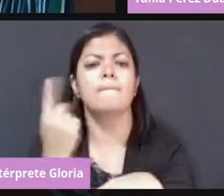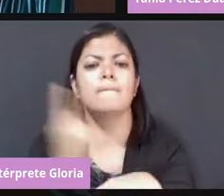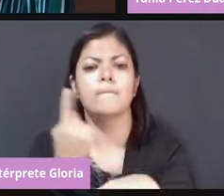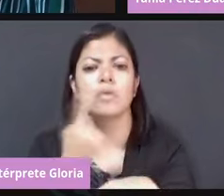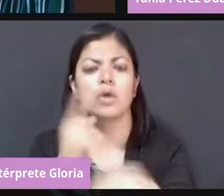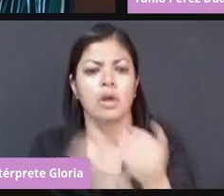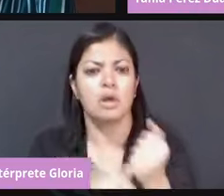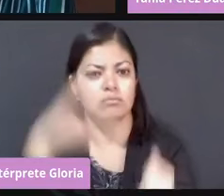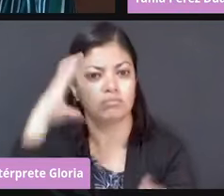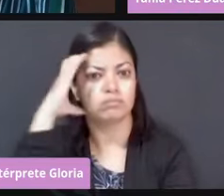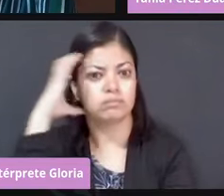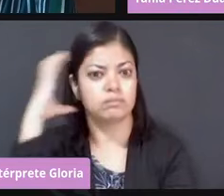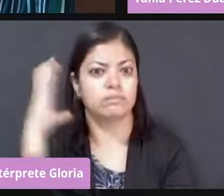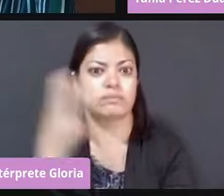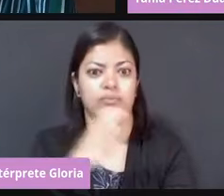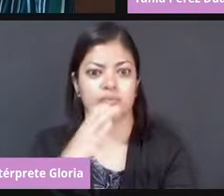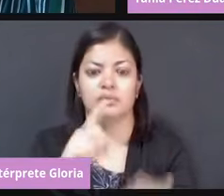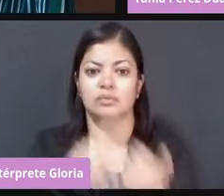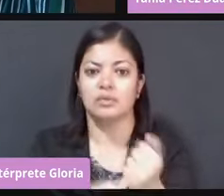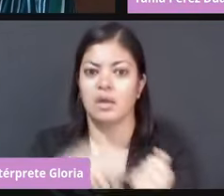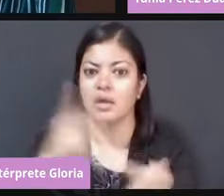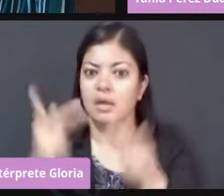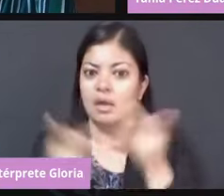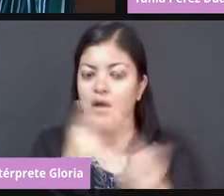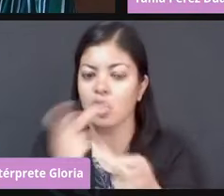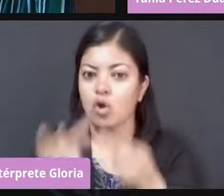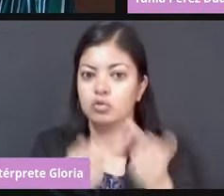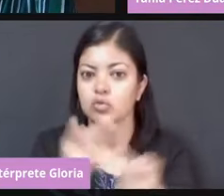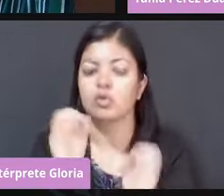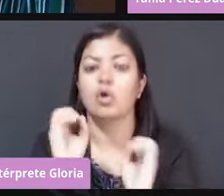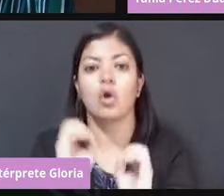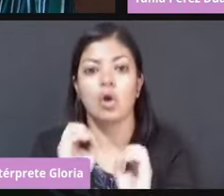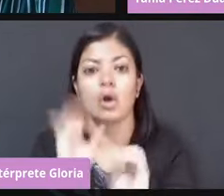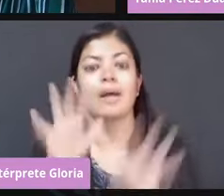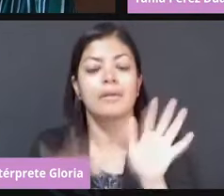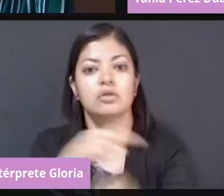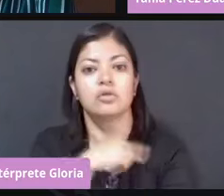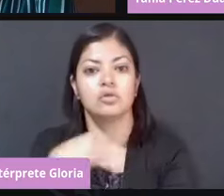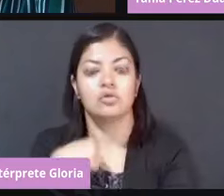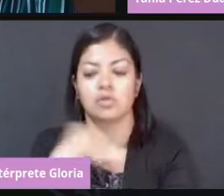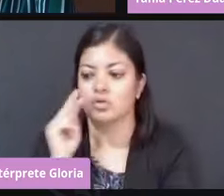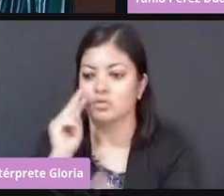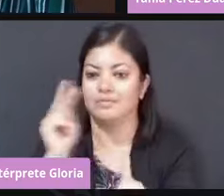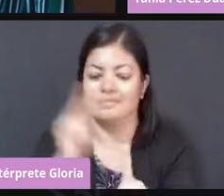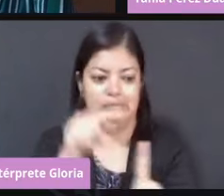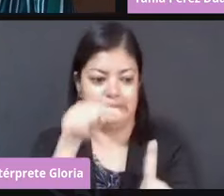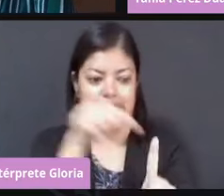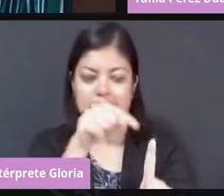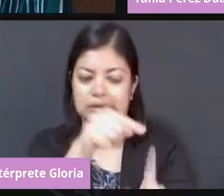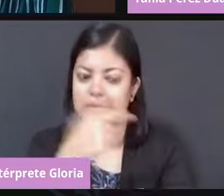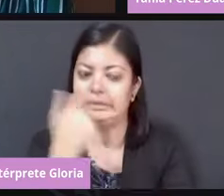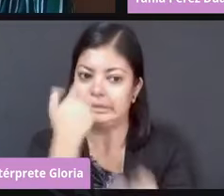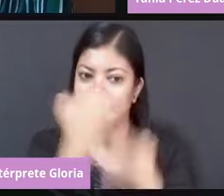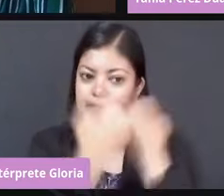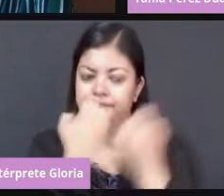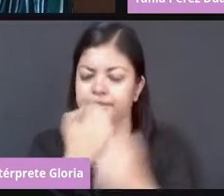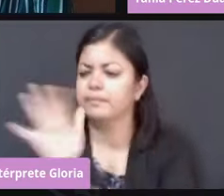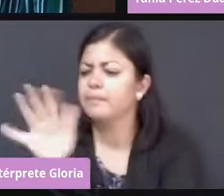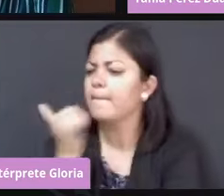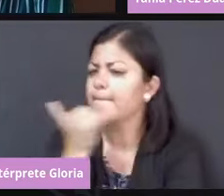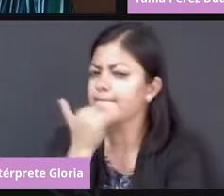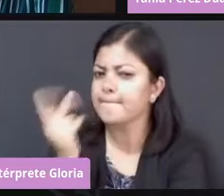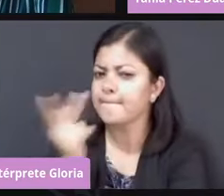tan severos ya a consulta o al menos en donde nosotros vemos a nuestros pacientes. ¿Desde qué edad, doctora,